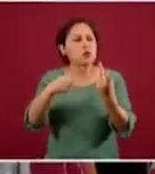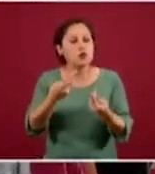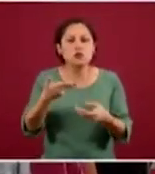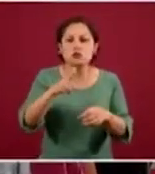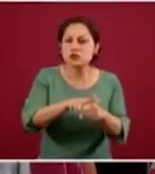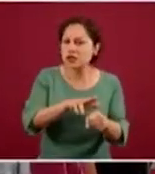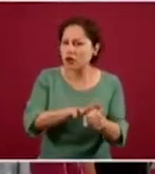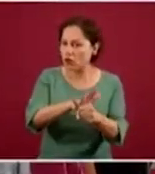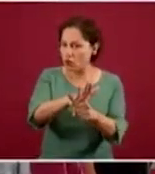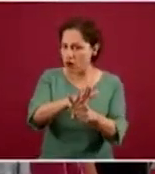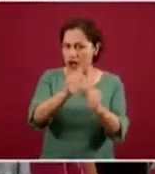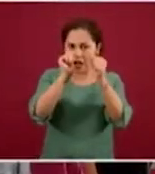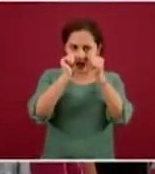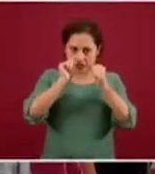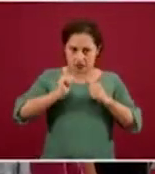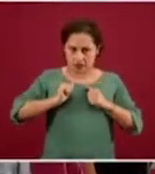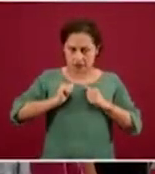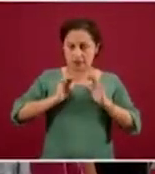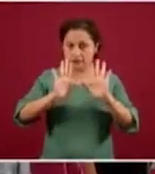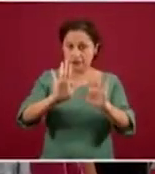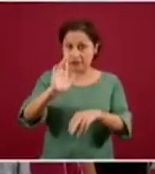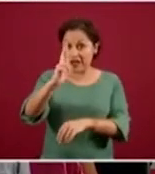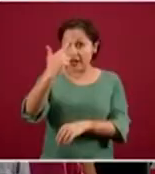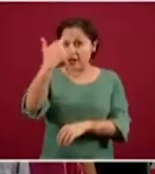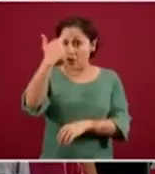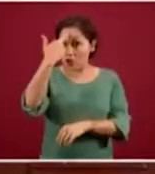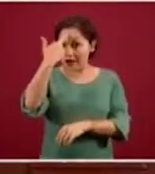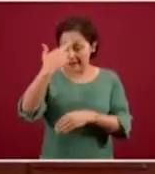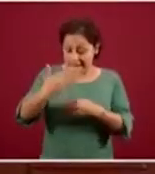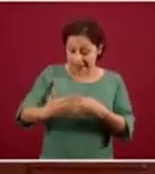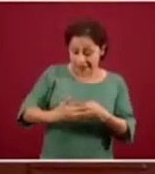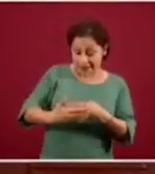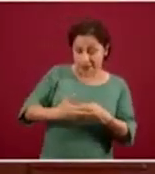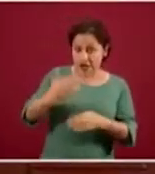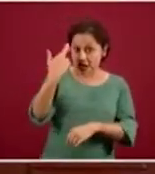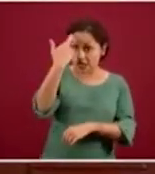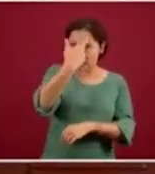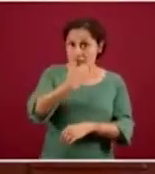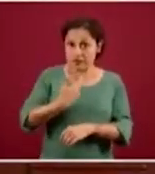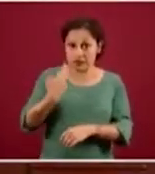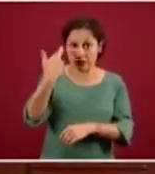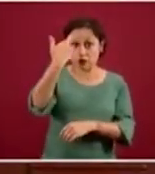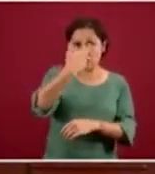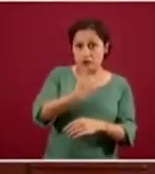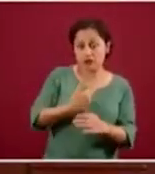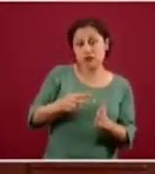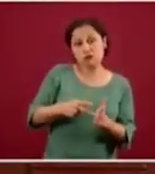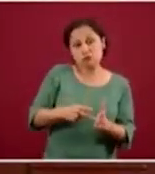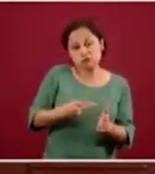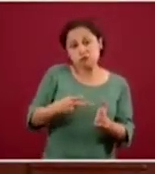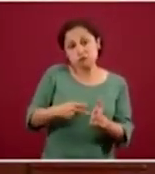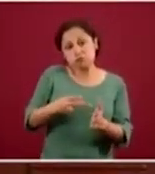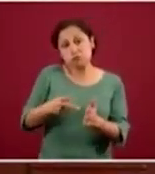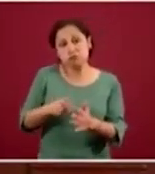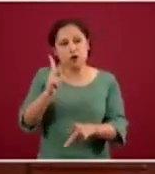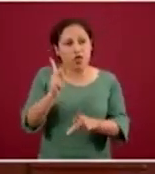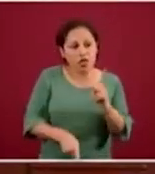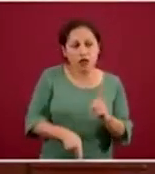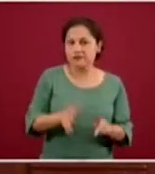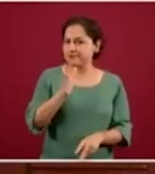decía, los servicios no se interrumpen, la atención prenatal durante el parto, durante el posparto y